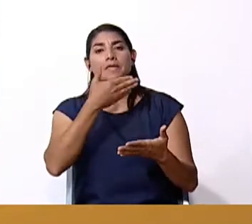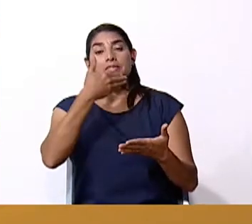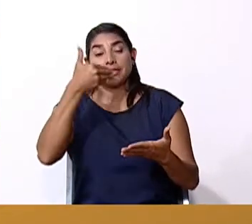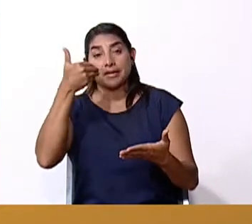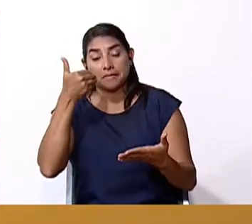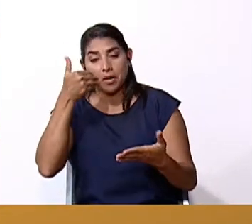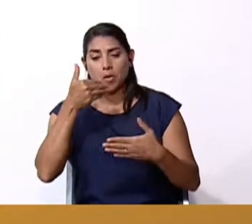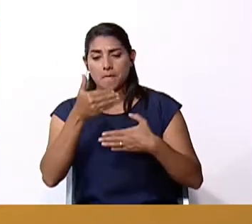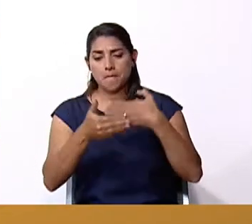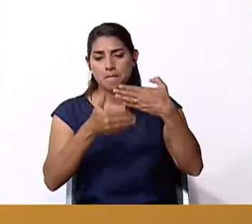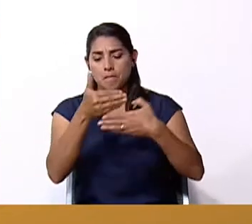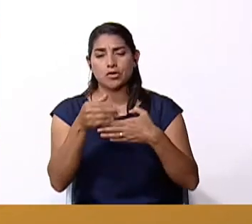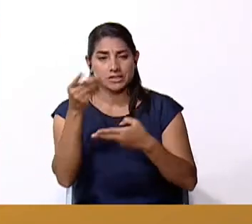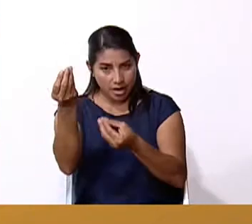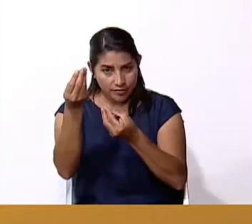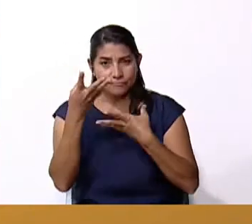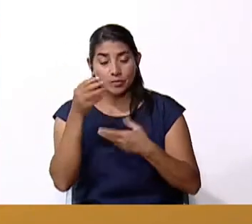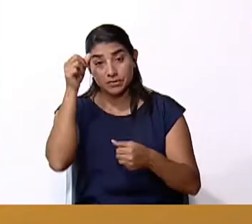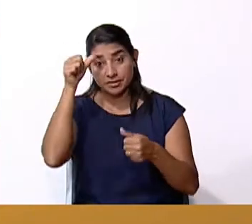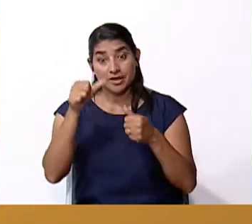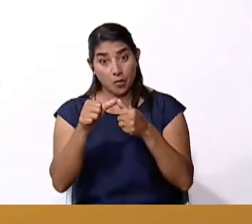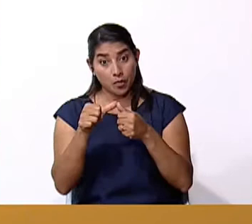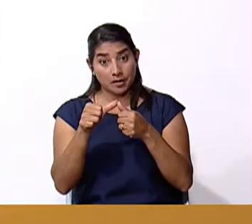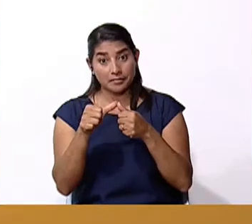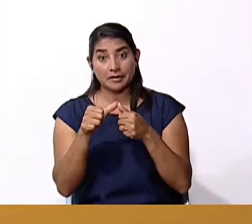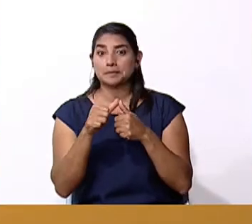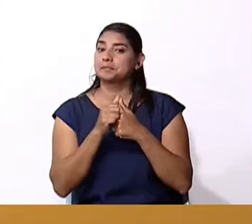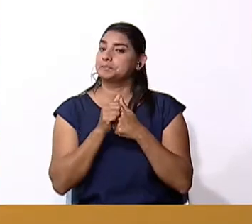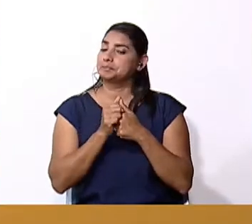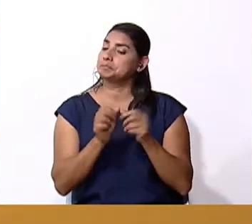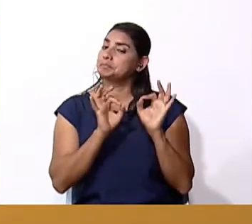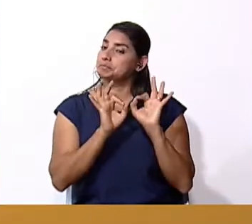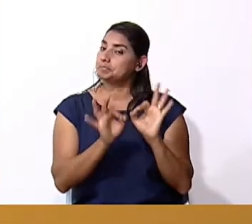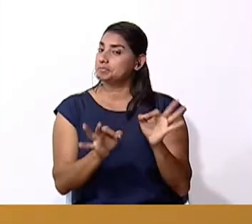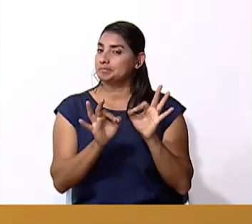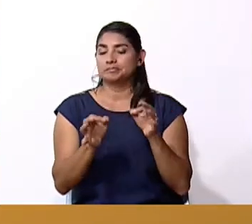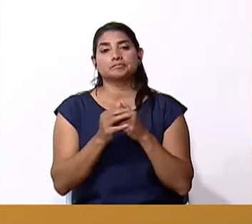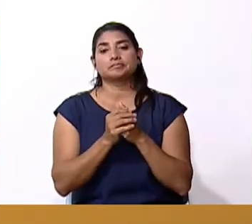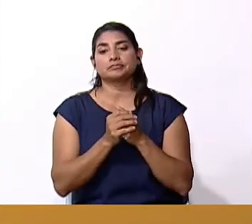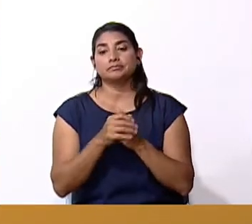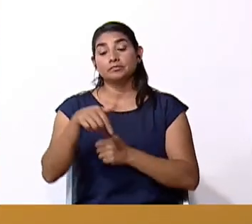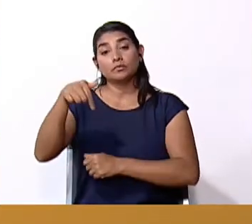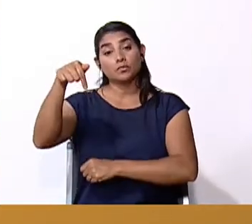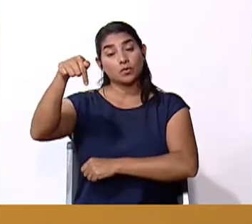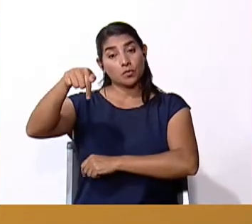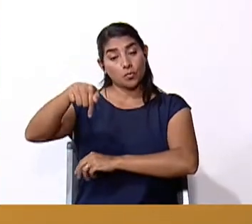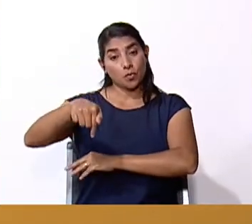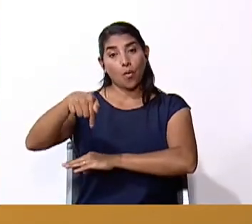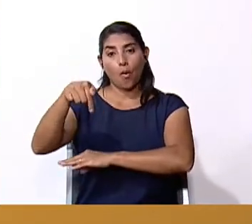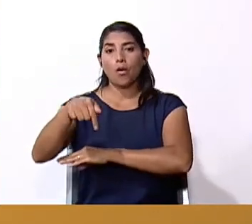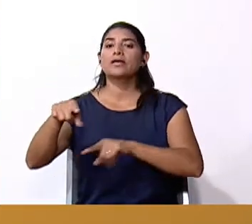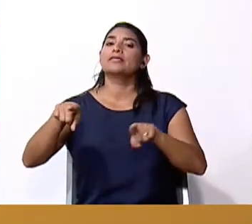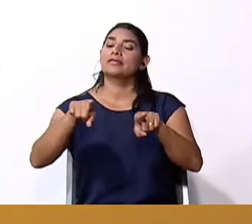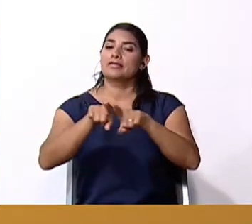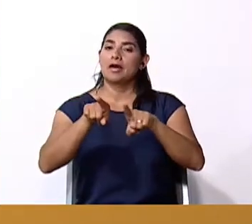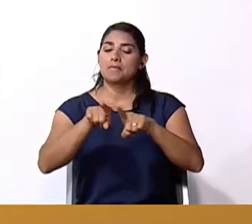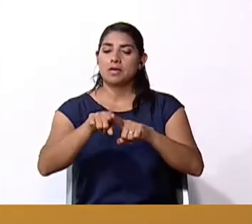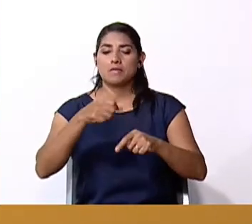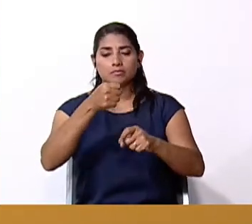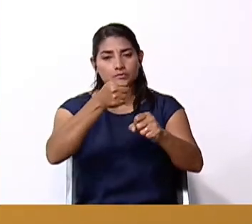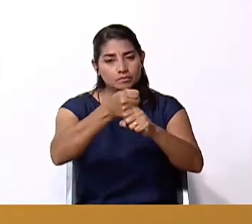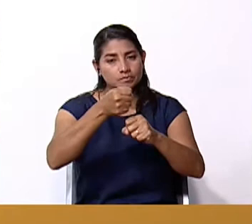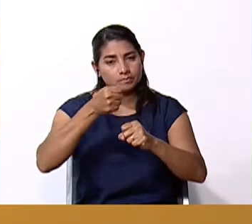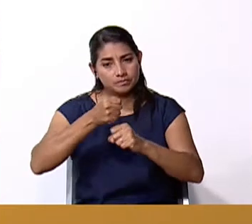para procesarla. ¿Recuerdan eso? Bueno, el día de hoy también vamos a